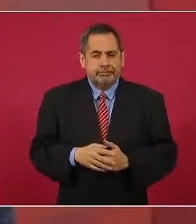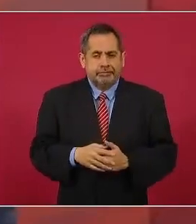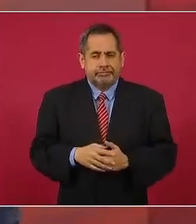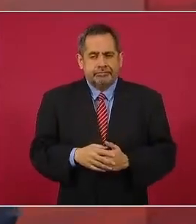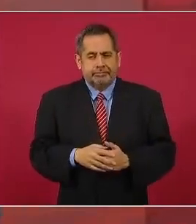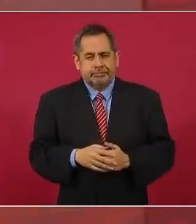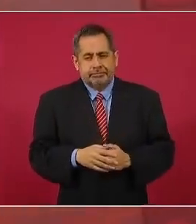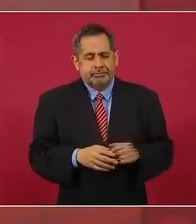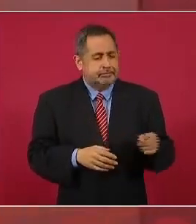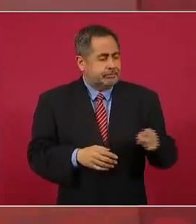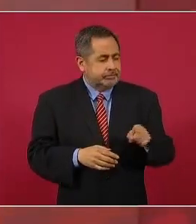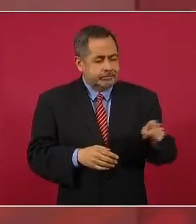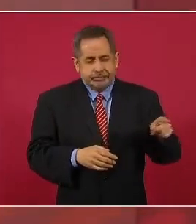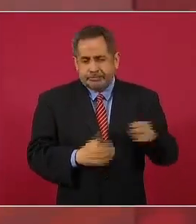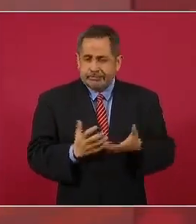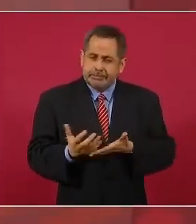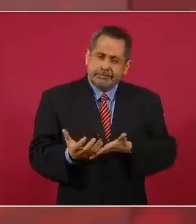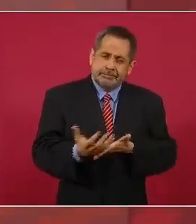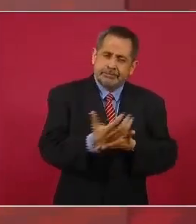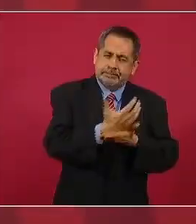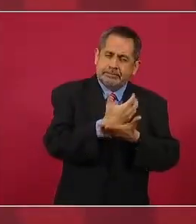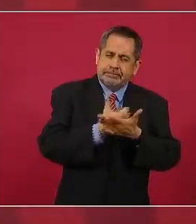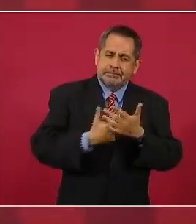obtiene nada más de ingresos